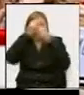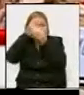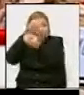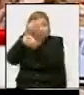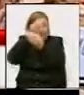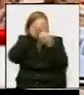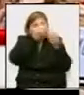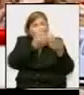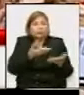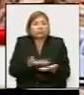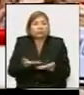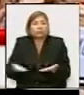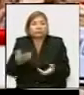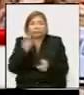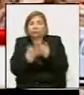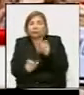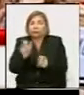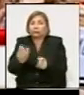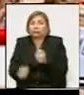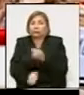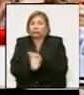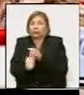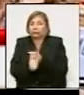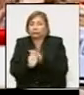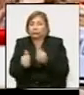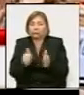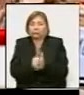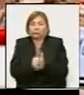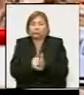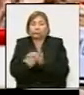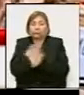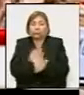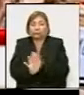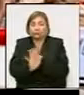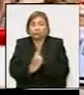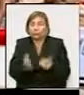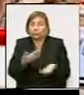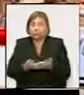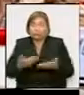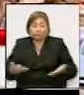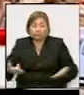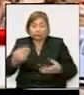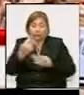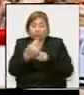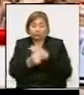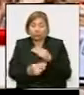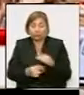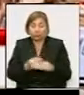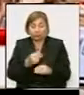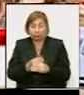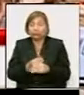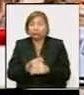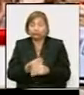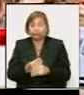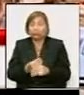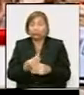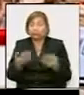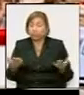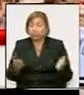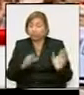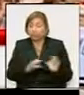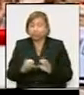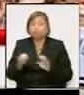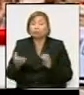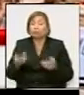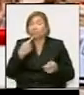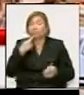sobre las personas, poniendo en riesgo la privacidad y la protección de datos. Existe hoy en el mundo esta tendencia de la privacidad por diseño, que es la idea